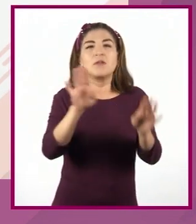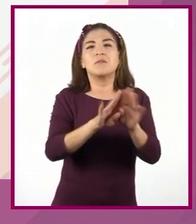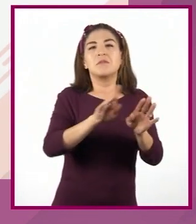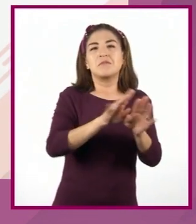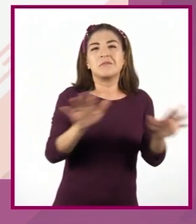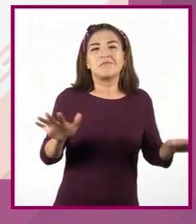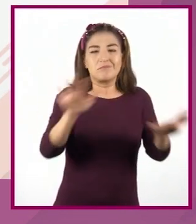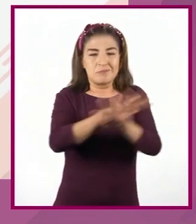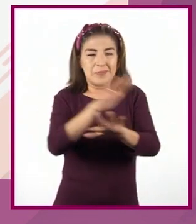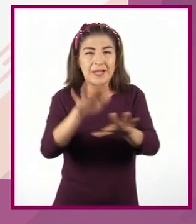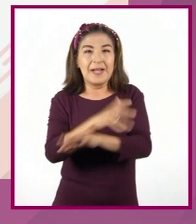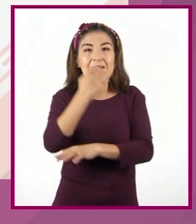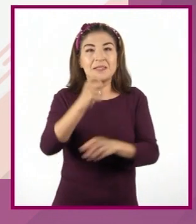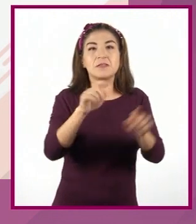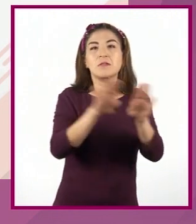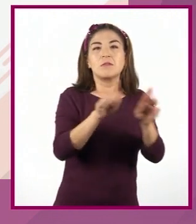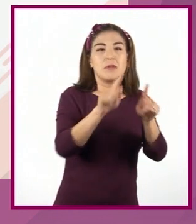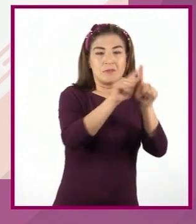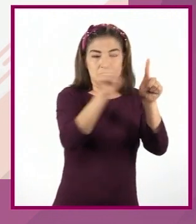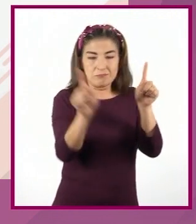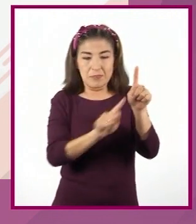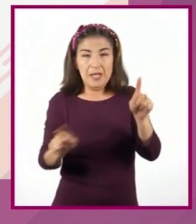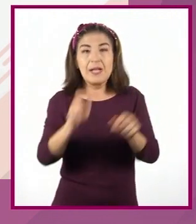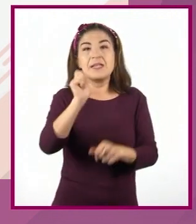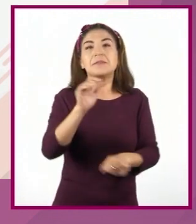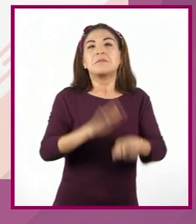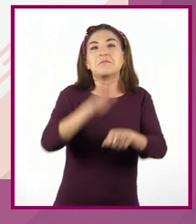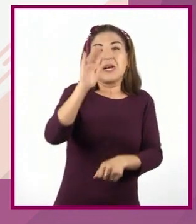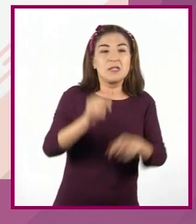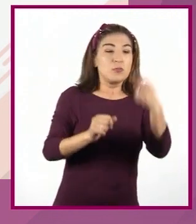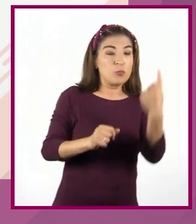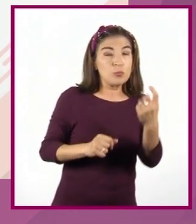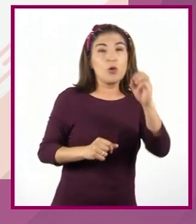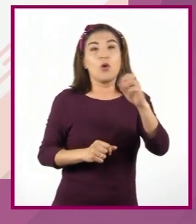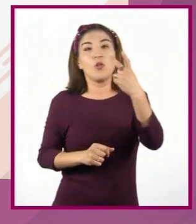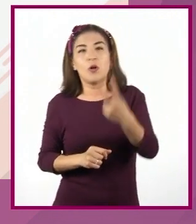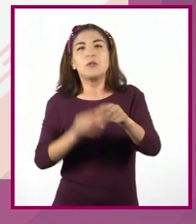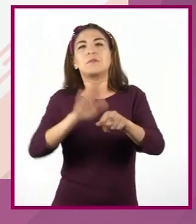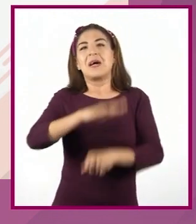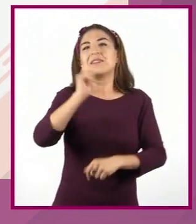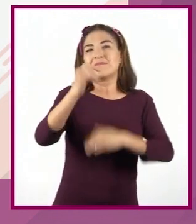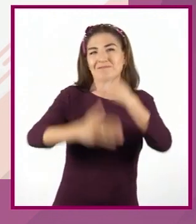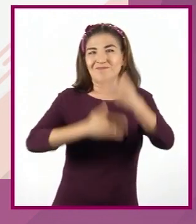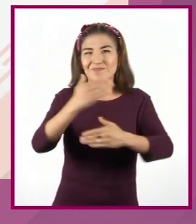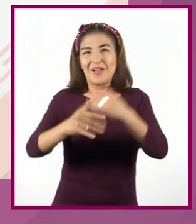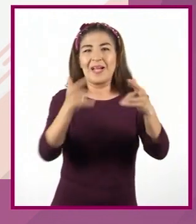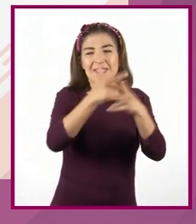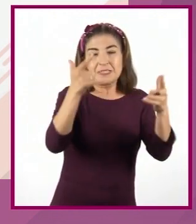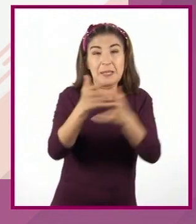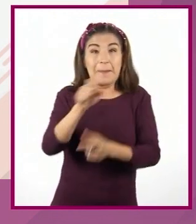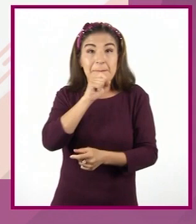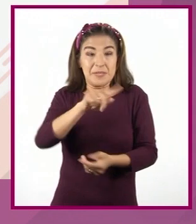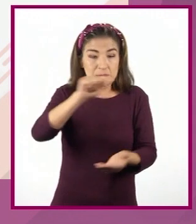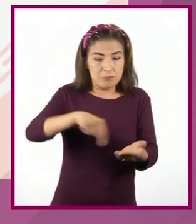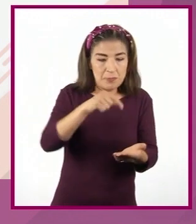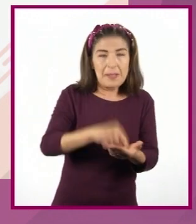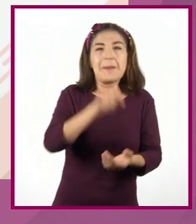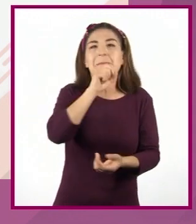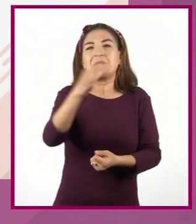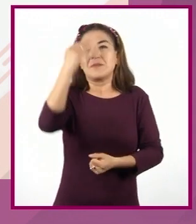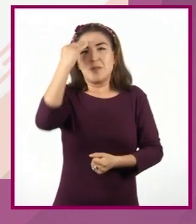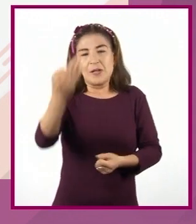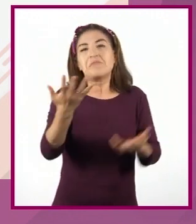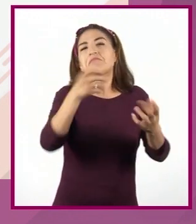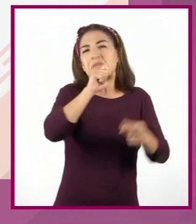su linealidad al introducir 2 o más hechos que pueden ocurrir en el mismo lugar o al mismo tiempo y en